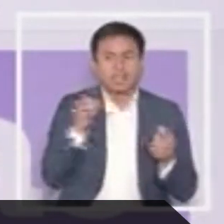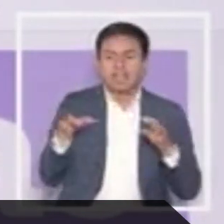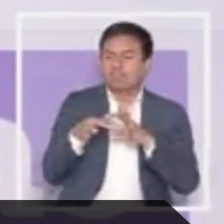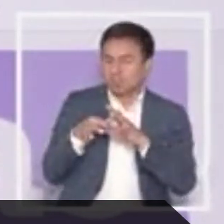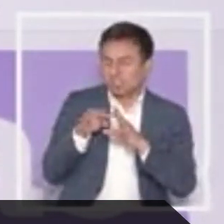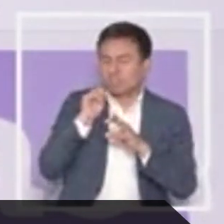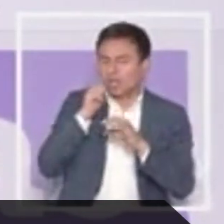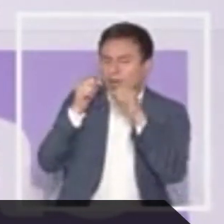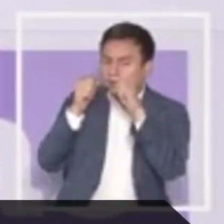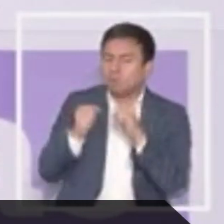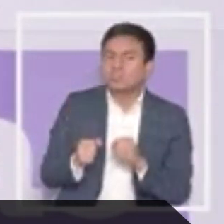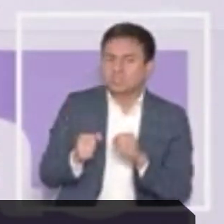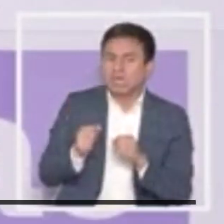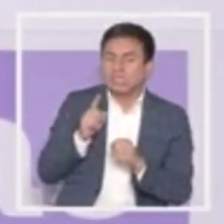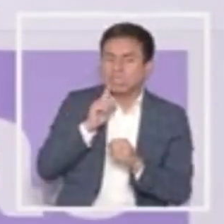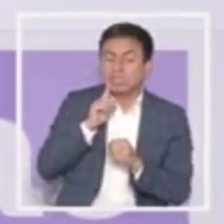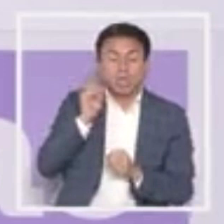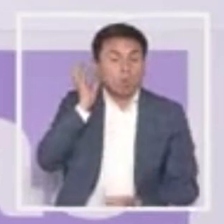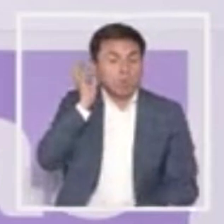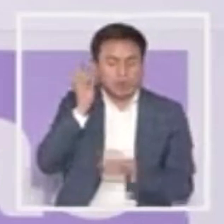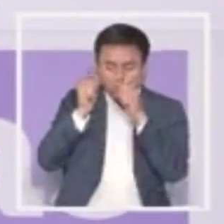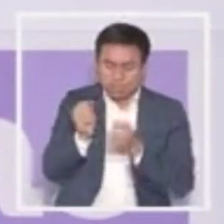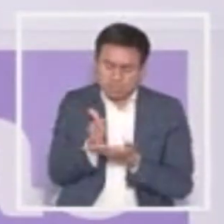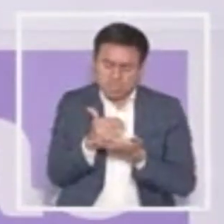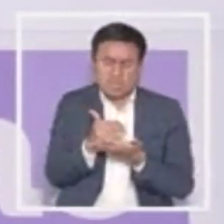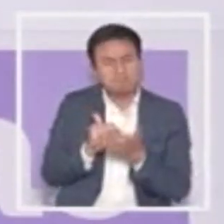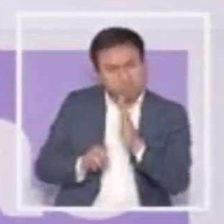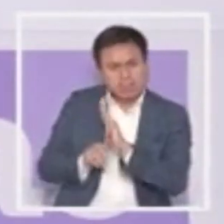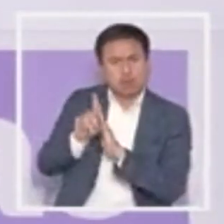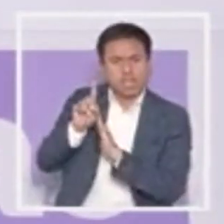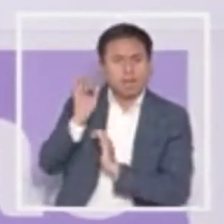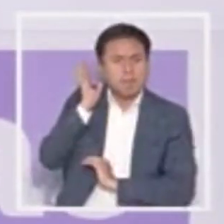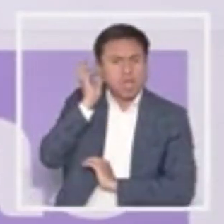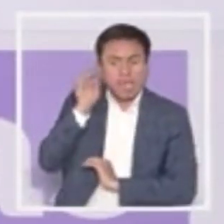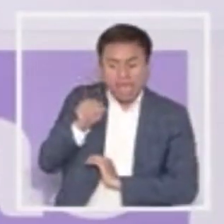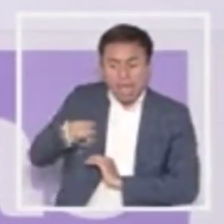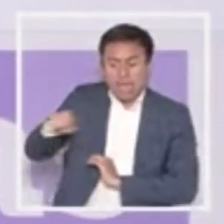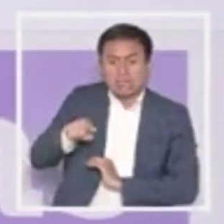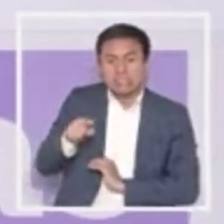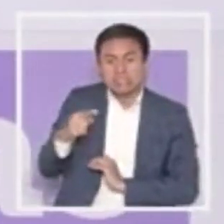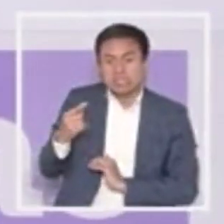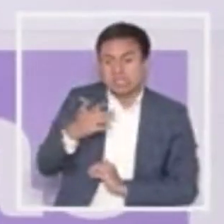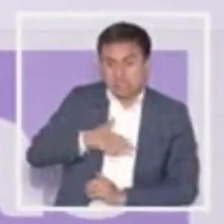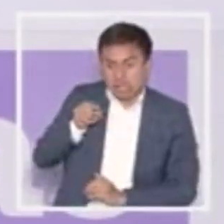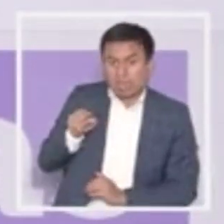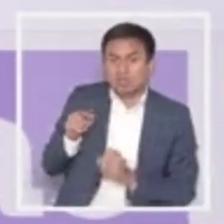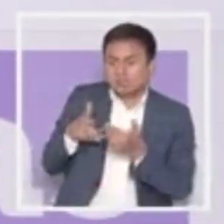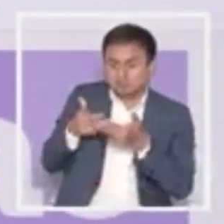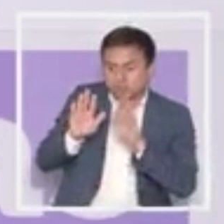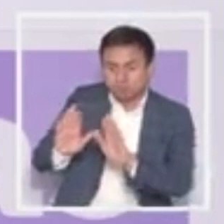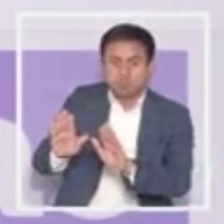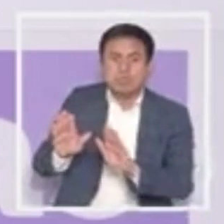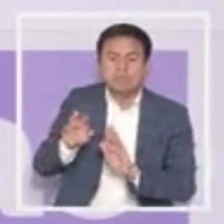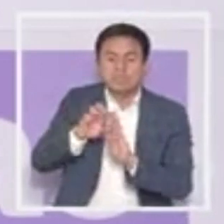relaciona directamente con la posibilidad de que las mujeres puedan planificar y desarrollar como ellas quieran, como ustedes quieran,